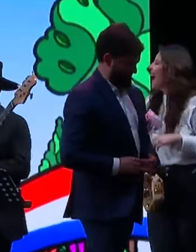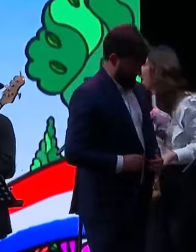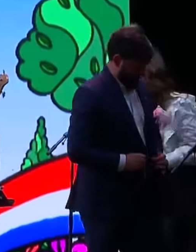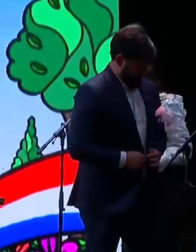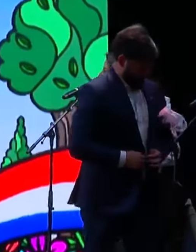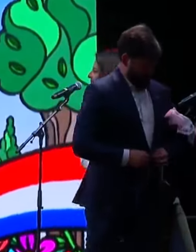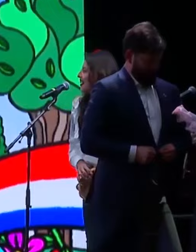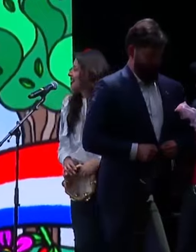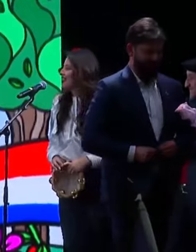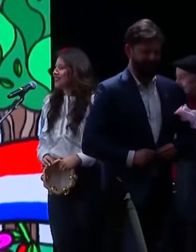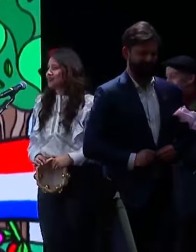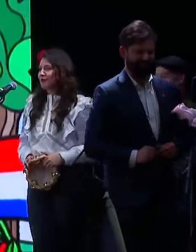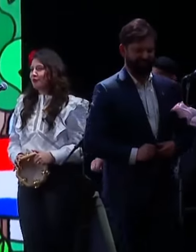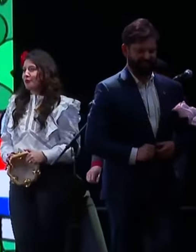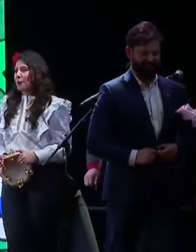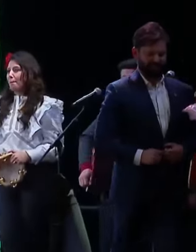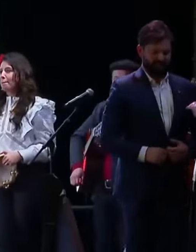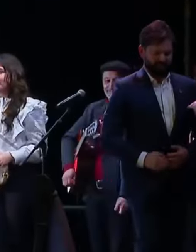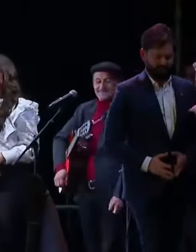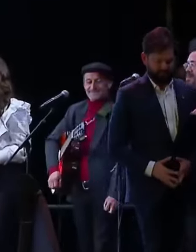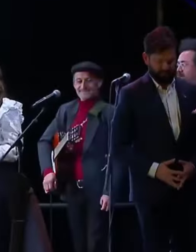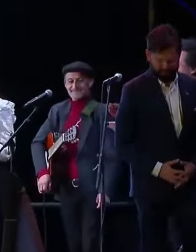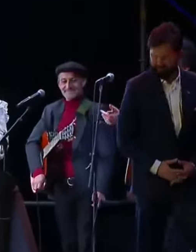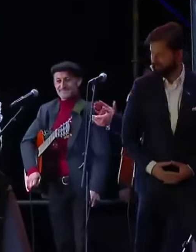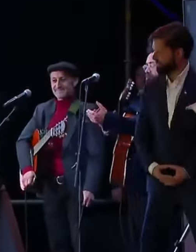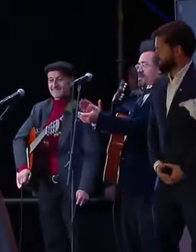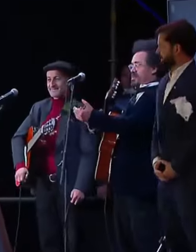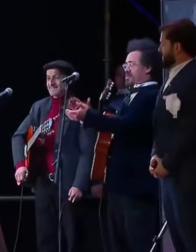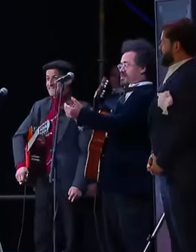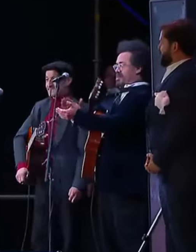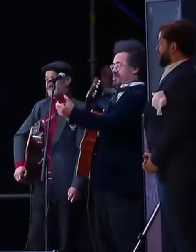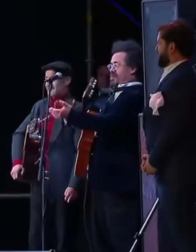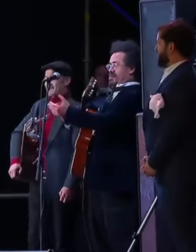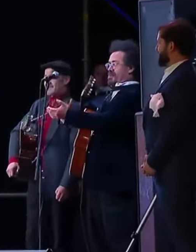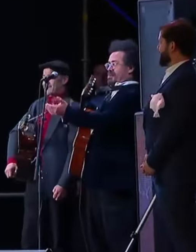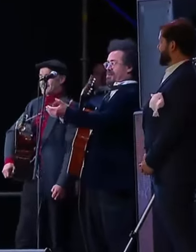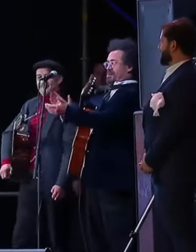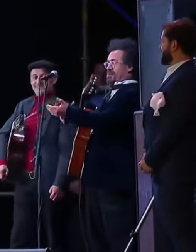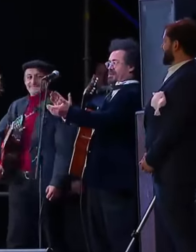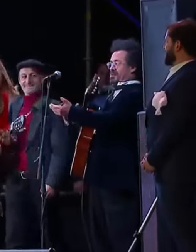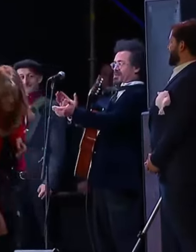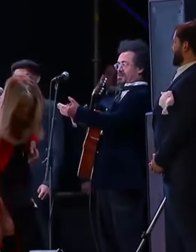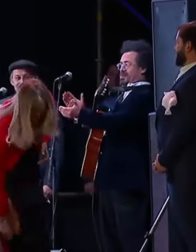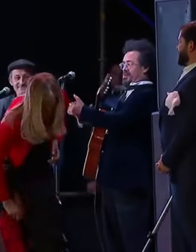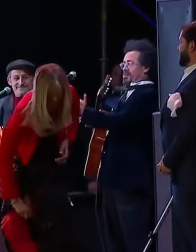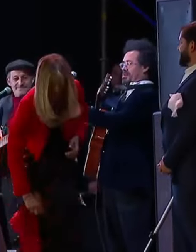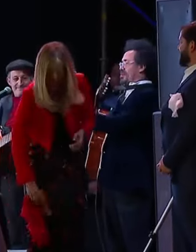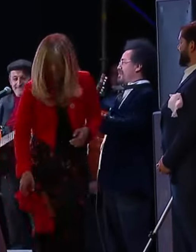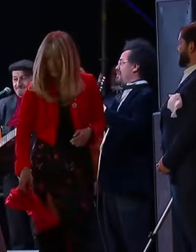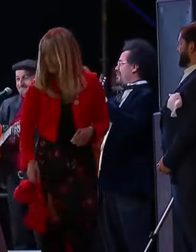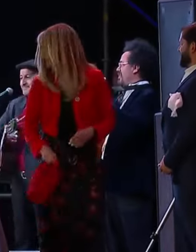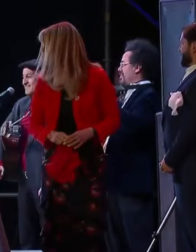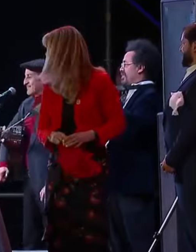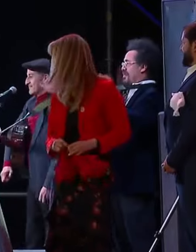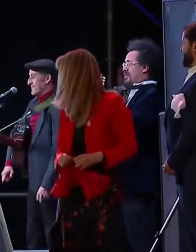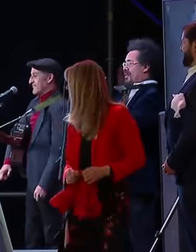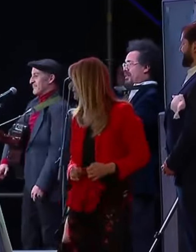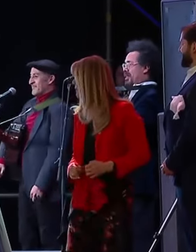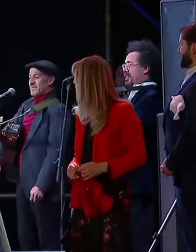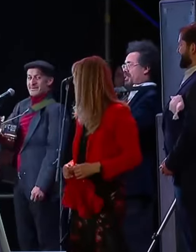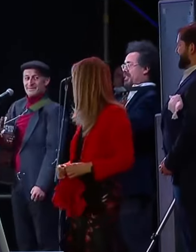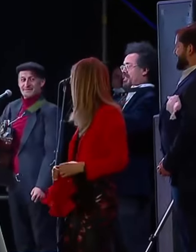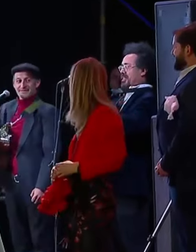que efectivamente no había ensayado mucho, así que se tenía fe, se tenía confianza, ¿no es cierto?, respecto de lo que iba a hacer